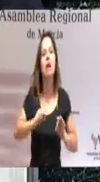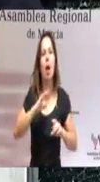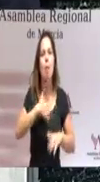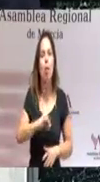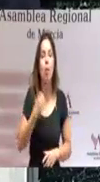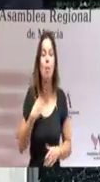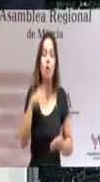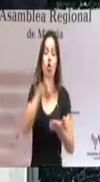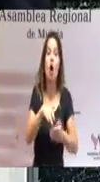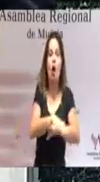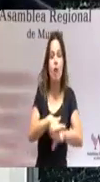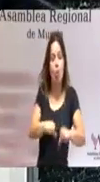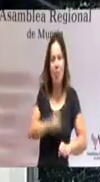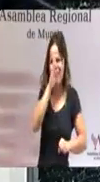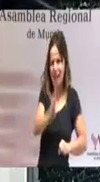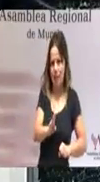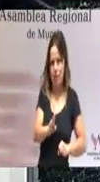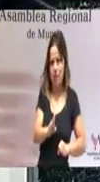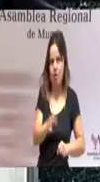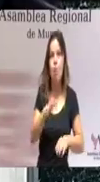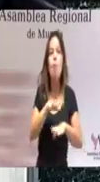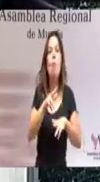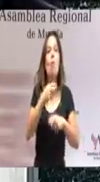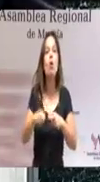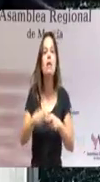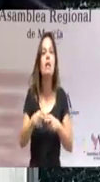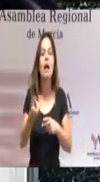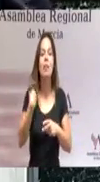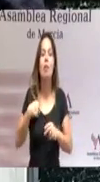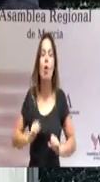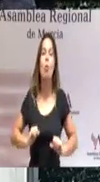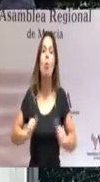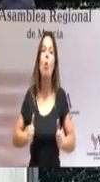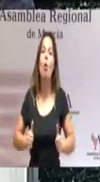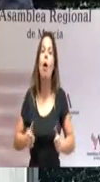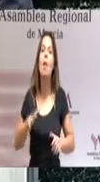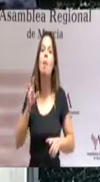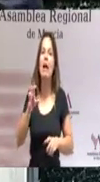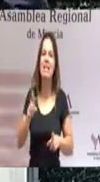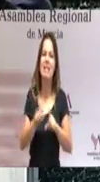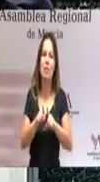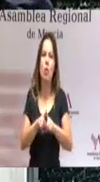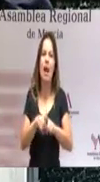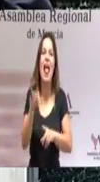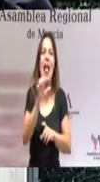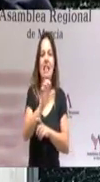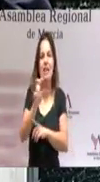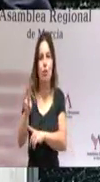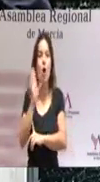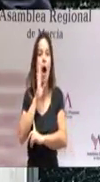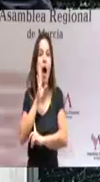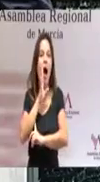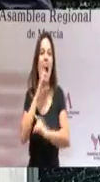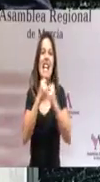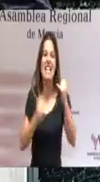allí donde gobierna directamente. Políticas que sacaron a un país tan radical como Estados Unidos de la crisis económica, de